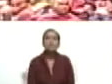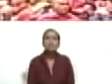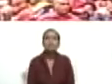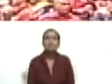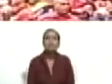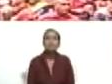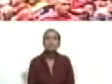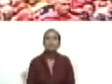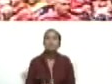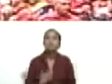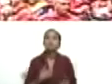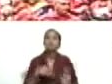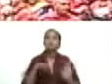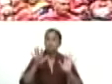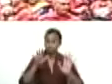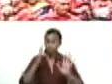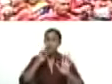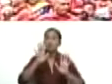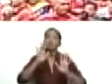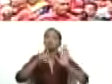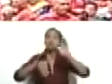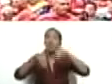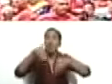Ellos no aprenden las lecciones.